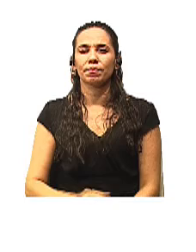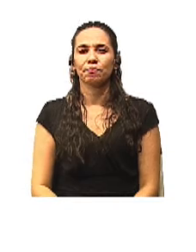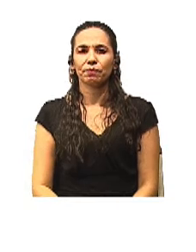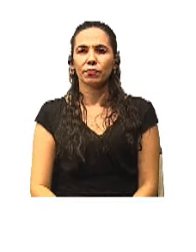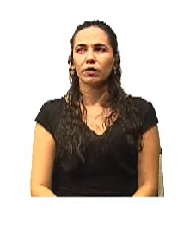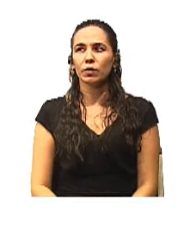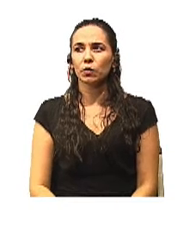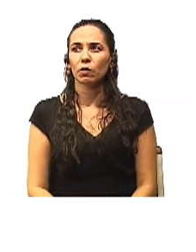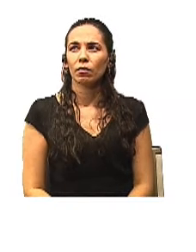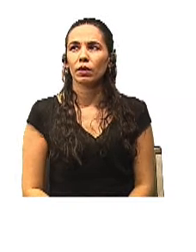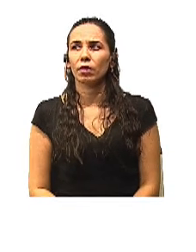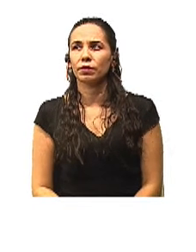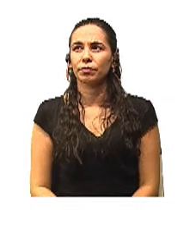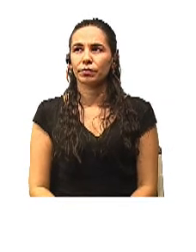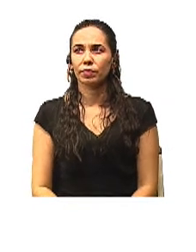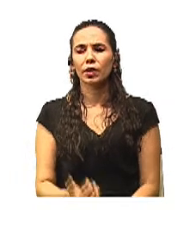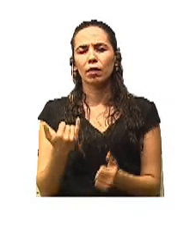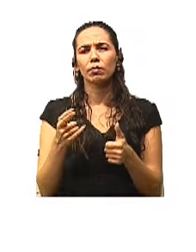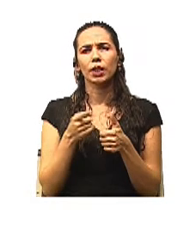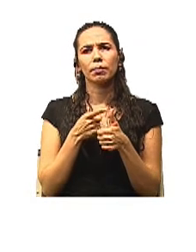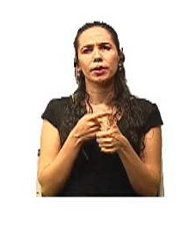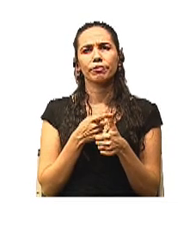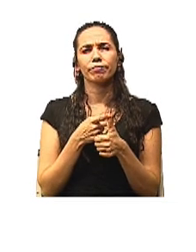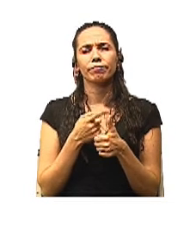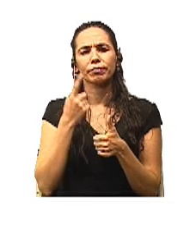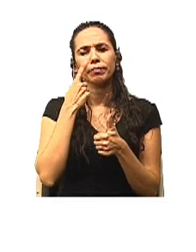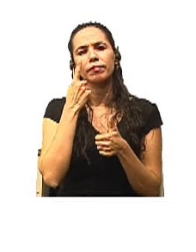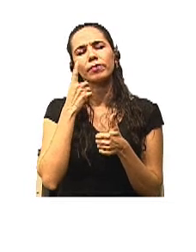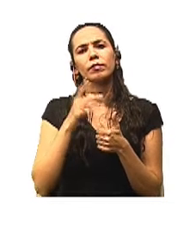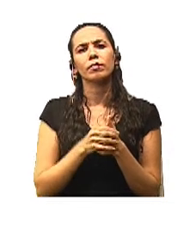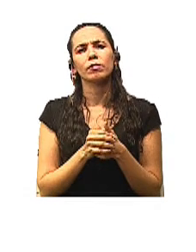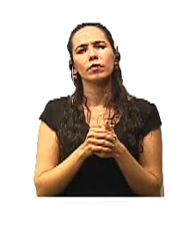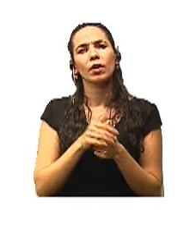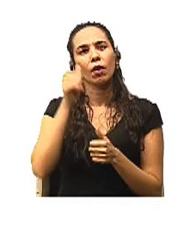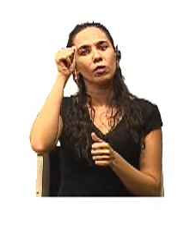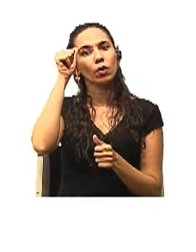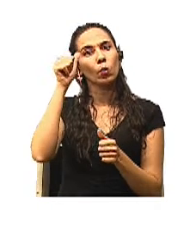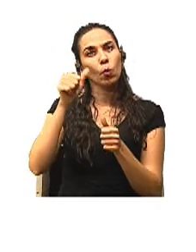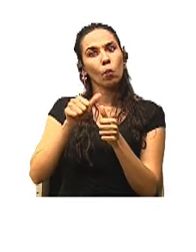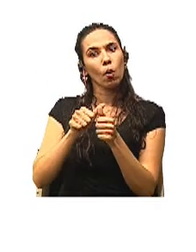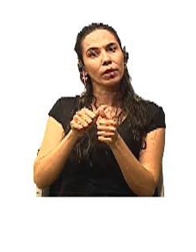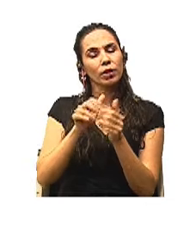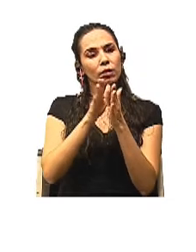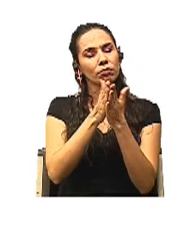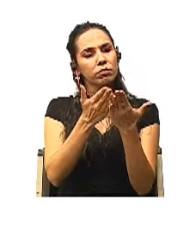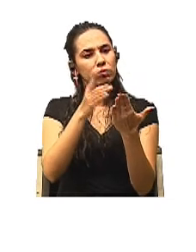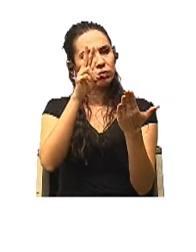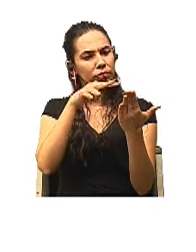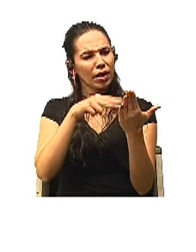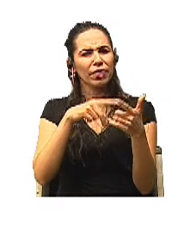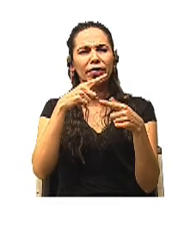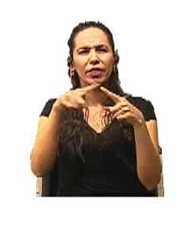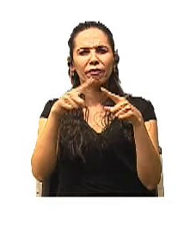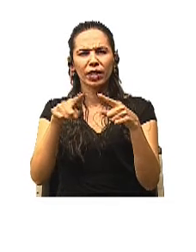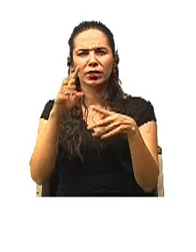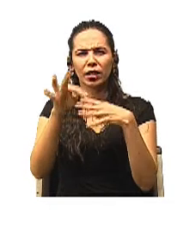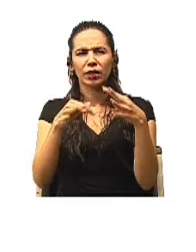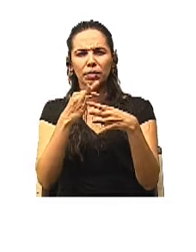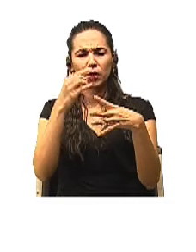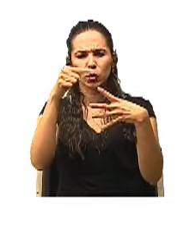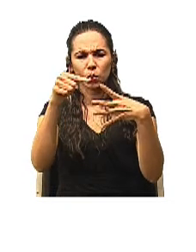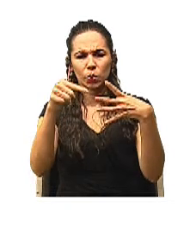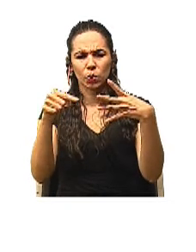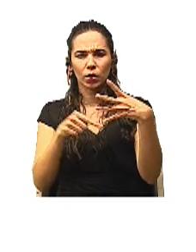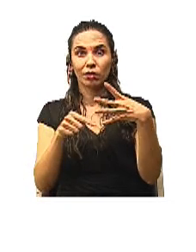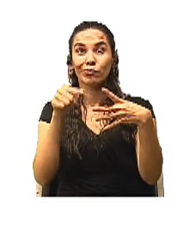Bueno, vamos primero a ubicarnos. Recuerden que la literatura se divide en géneros y uno de ellos